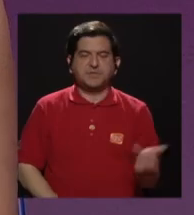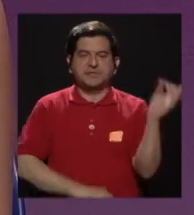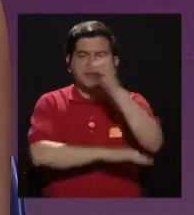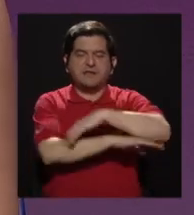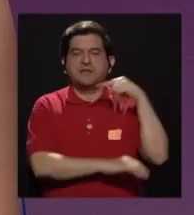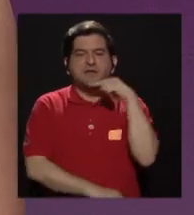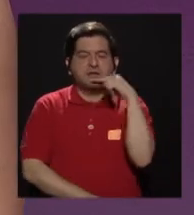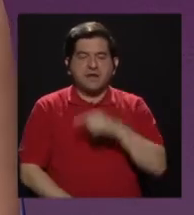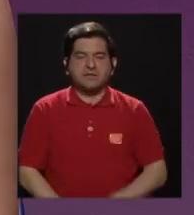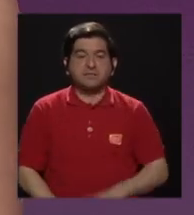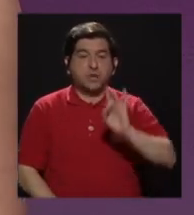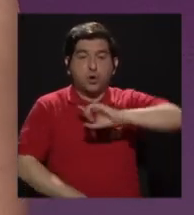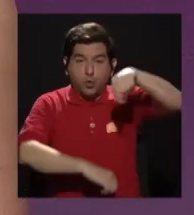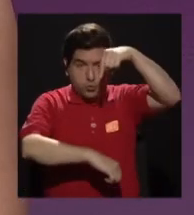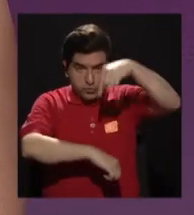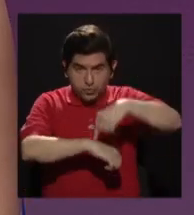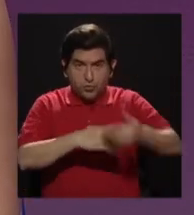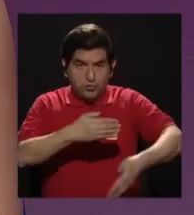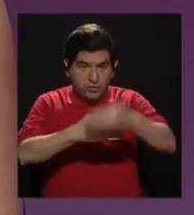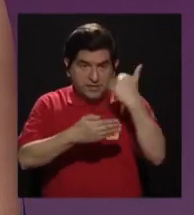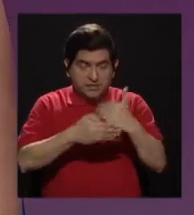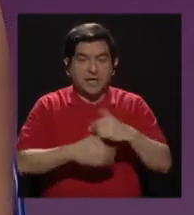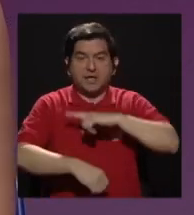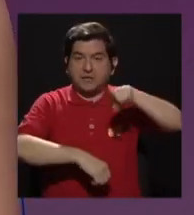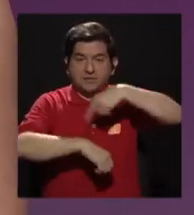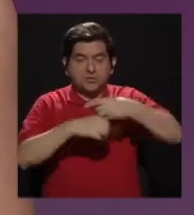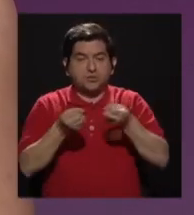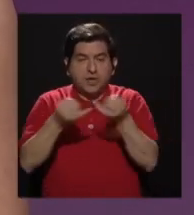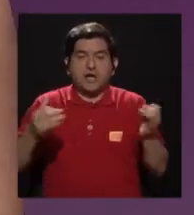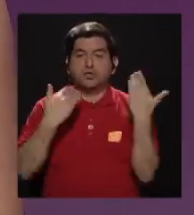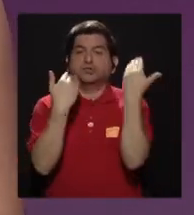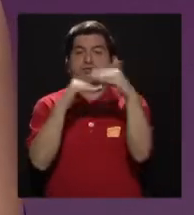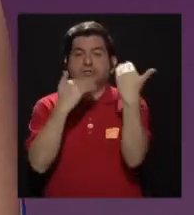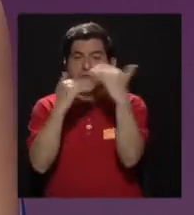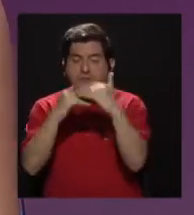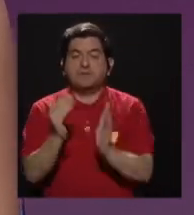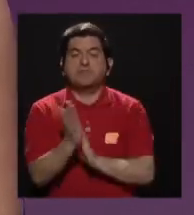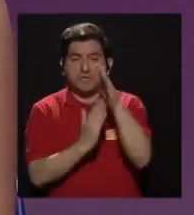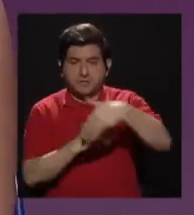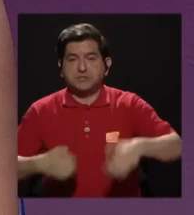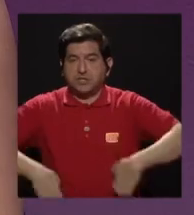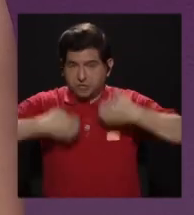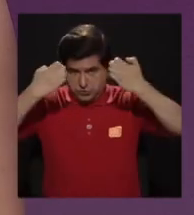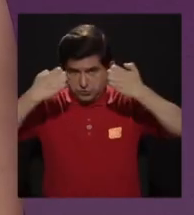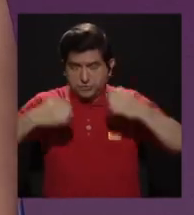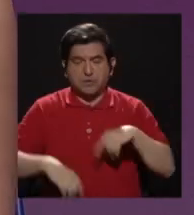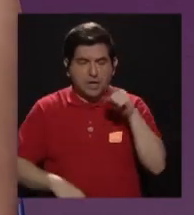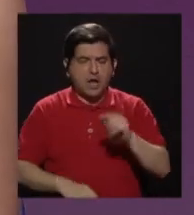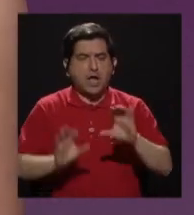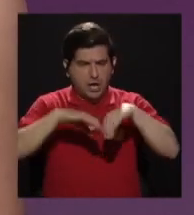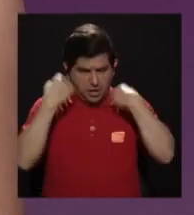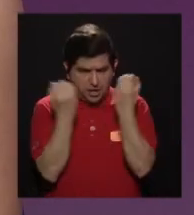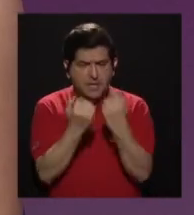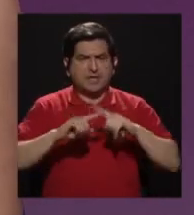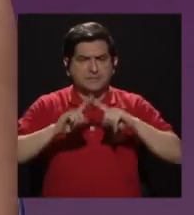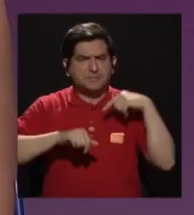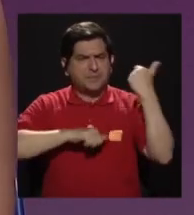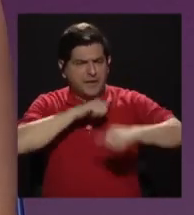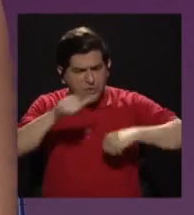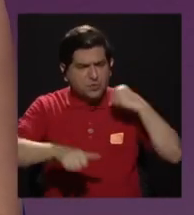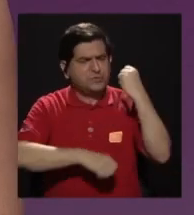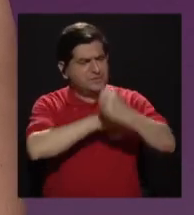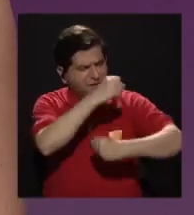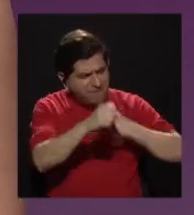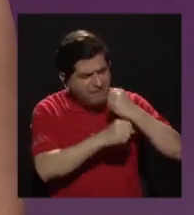8 horas, ¿verdad? Porque antes eran algunos hasta horarios indefinidos, sí, ¿verdad? Y una serie de abusos. Entonces ellas organizadas, pero fue una lucha de